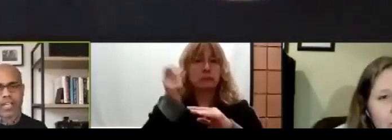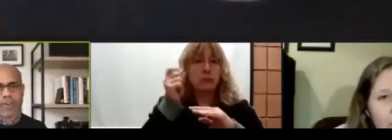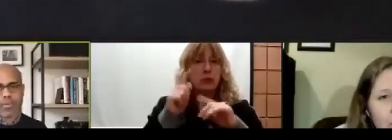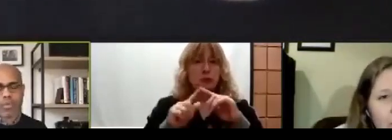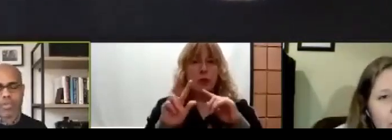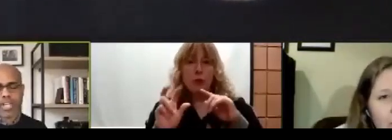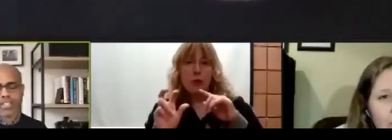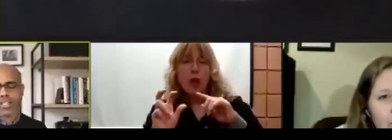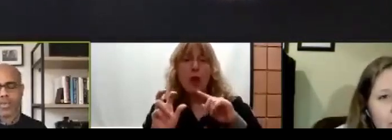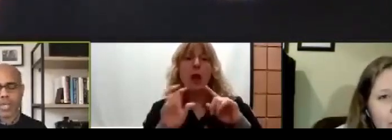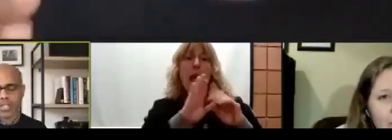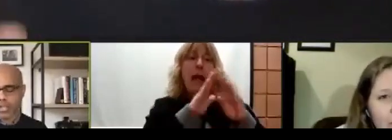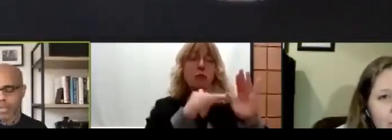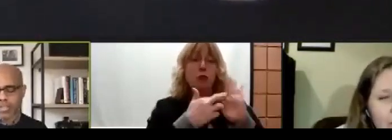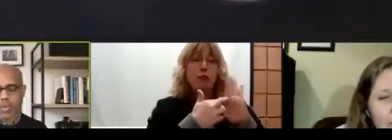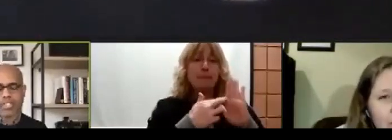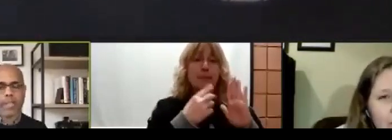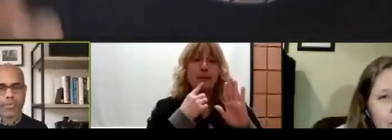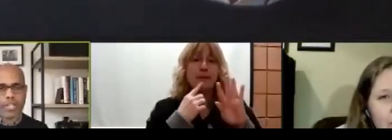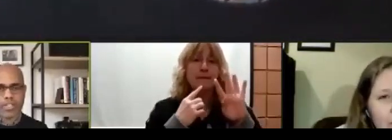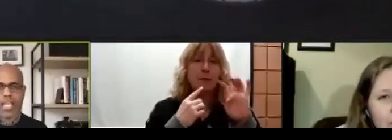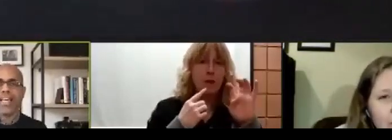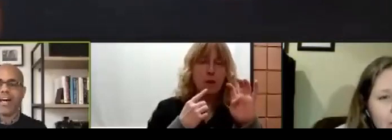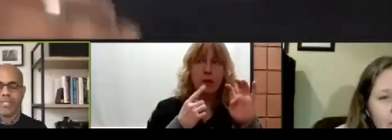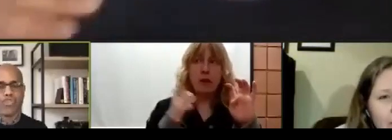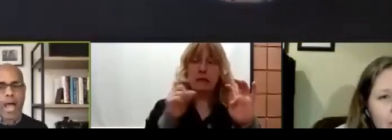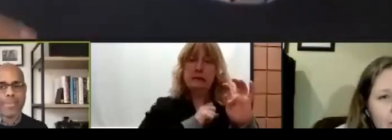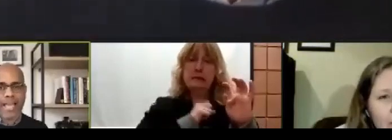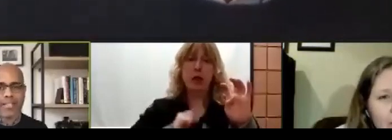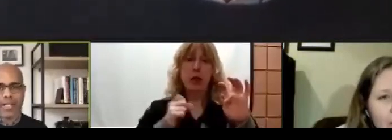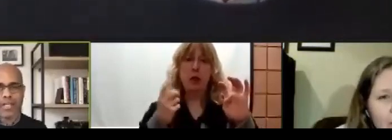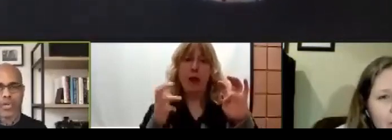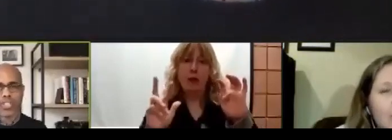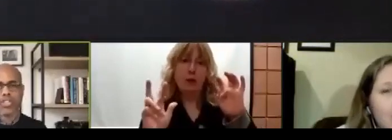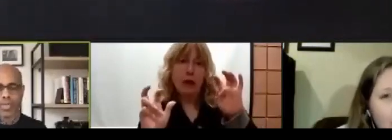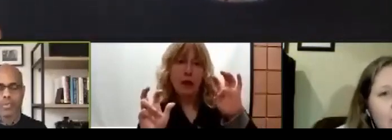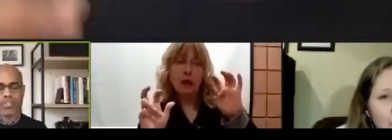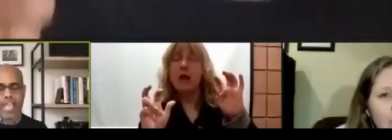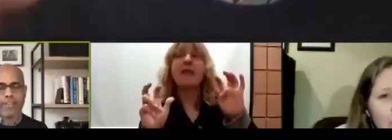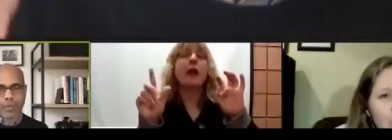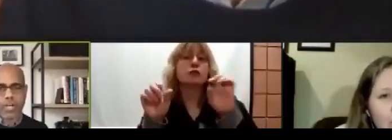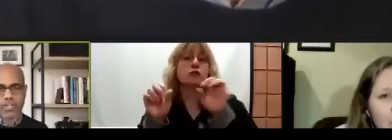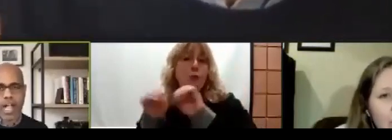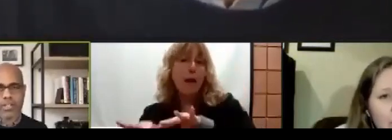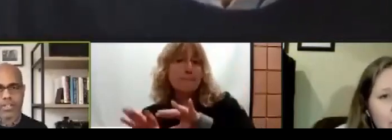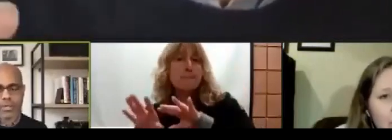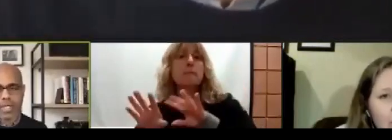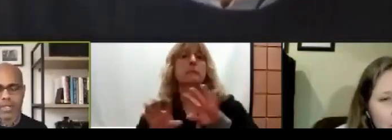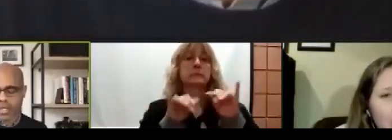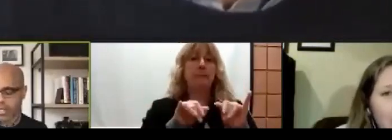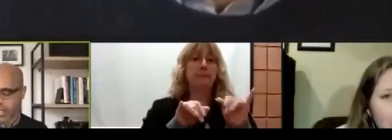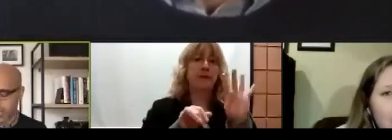acerca del desempleo así que ser una mansión de west virginia quería dar un cheque